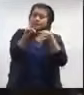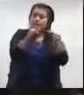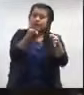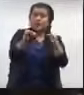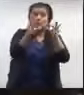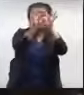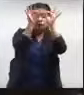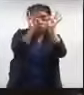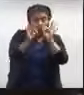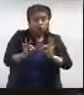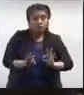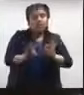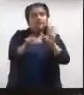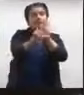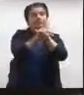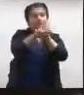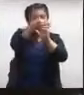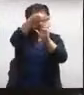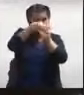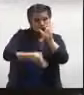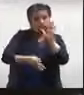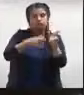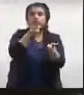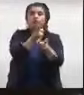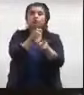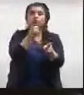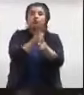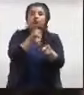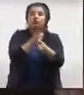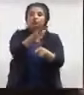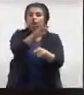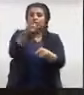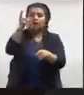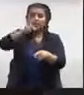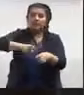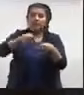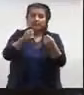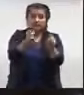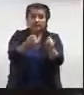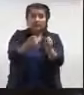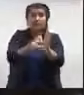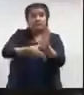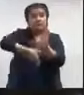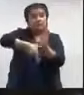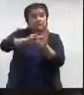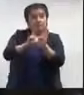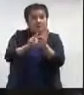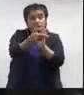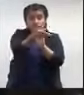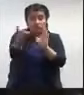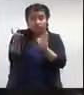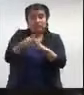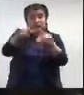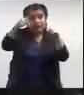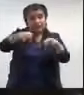legales para hacer las cosas correctamente. Les repito, compañeros, esta sesión